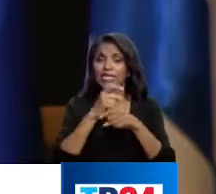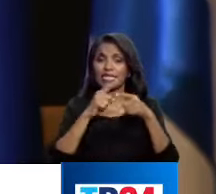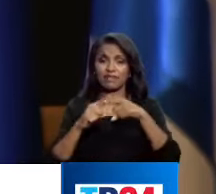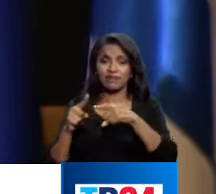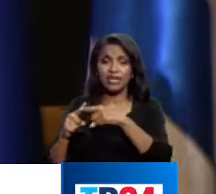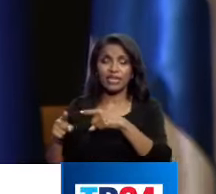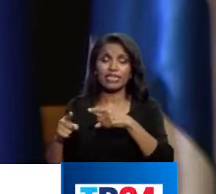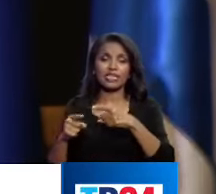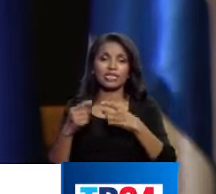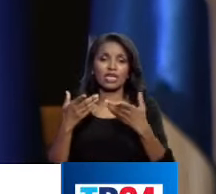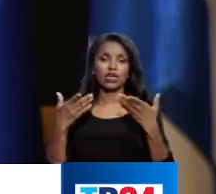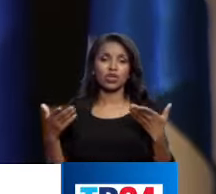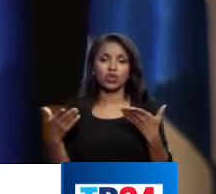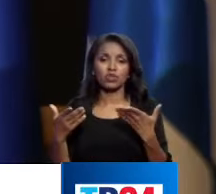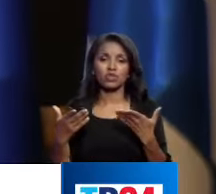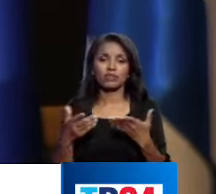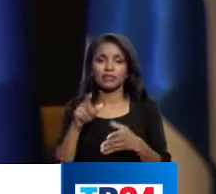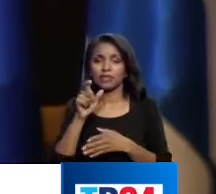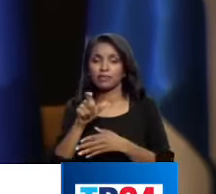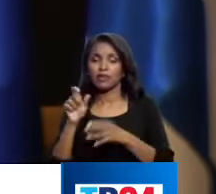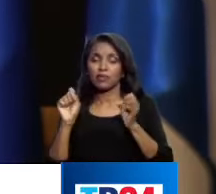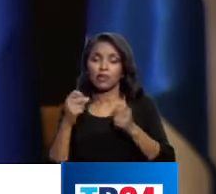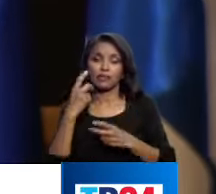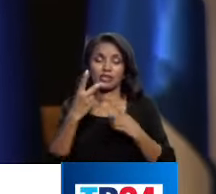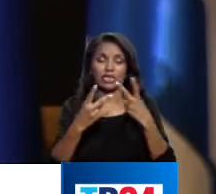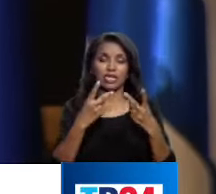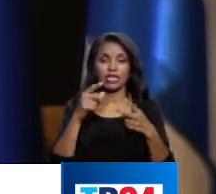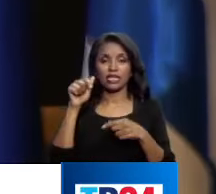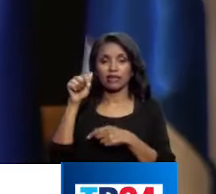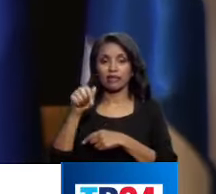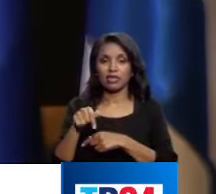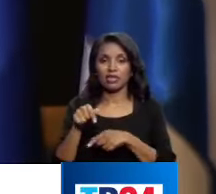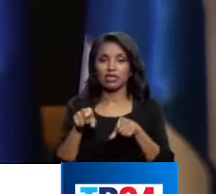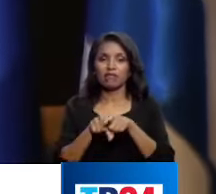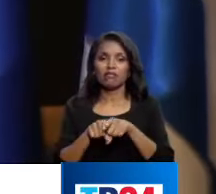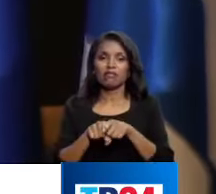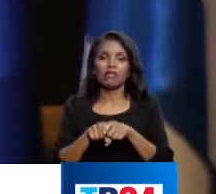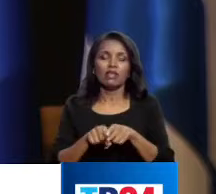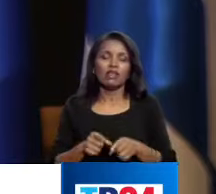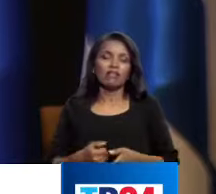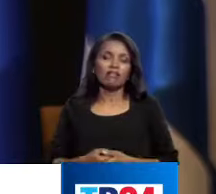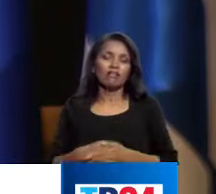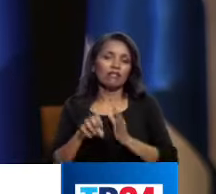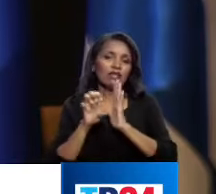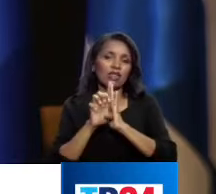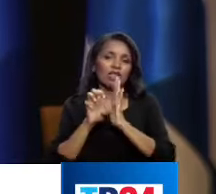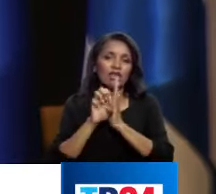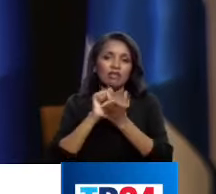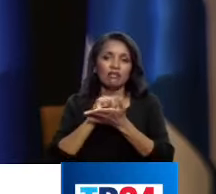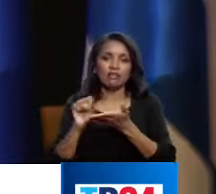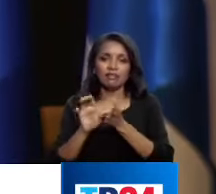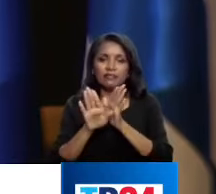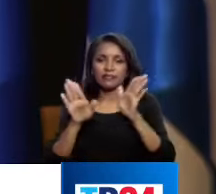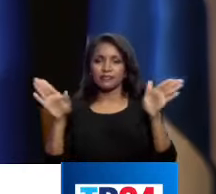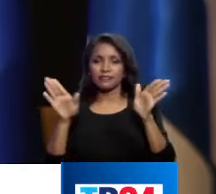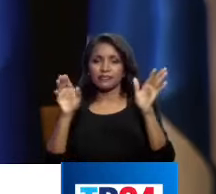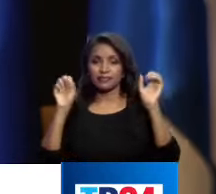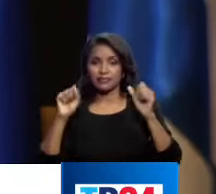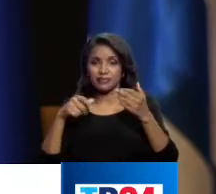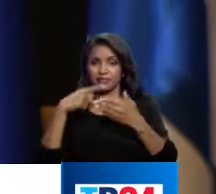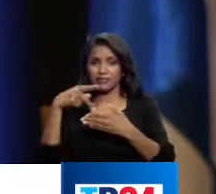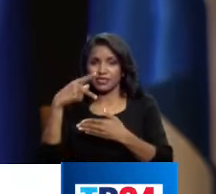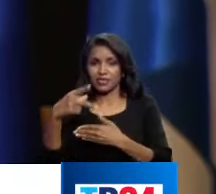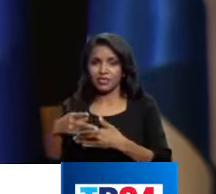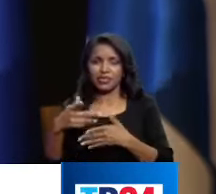darle facilidades y atractivo, no solamente a los locales, sino también a los turistas. Por ejemplo, San Miguelito, para que sea la